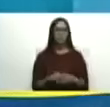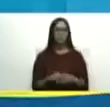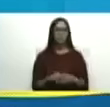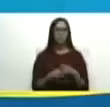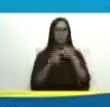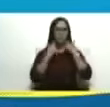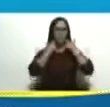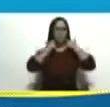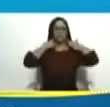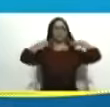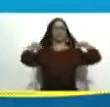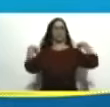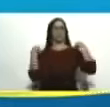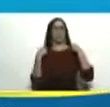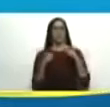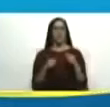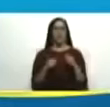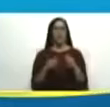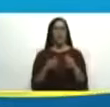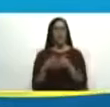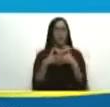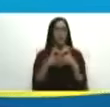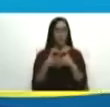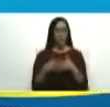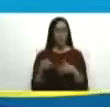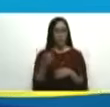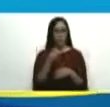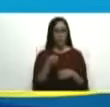Los gringos nos buscaron y se pusieron a hablar directo con nosotros.